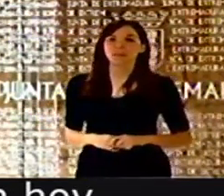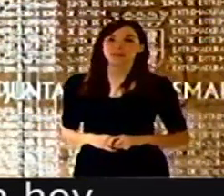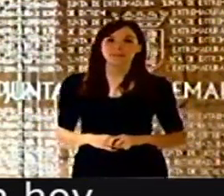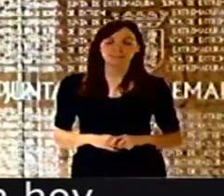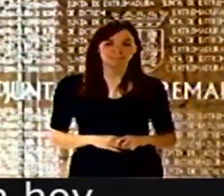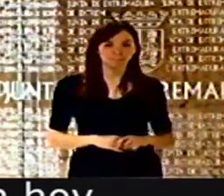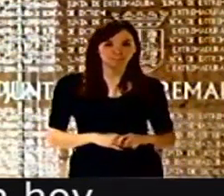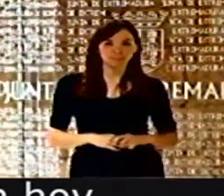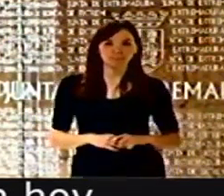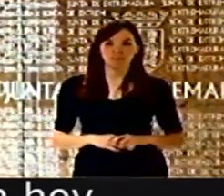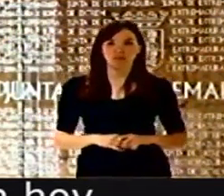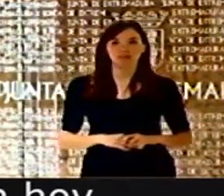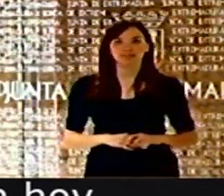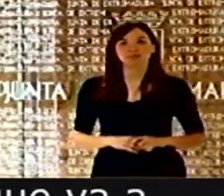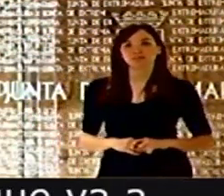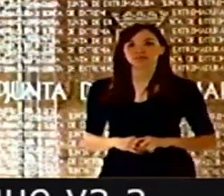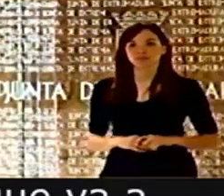Perdón.